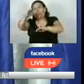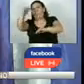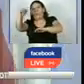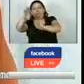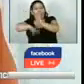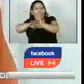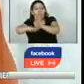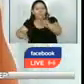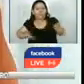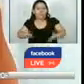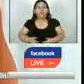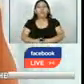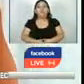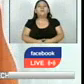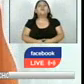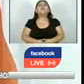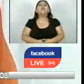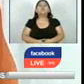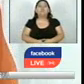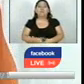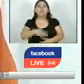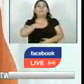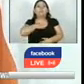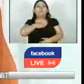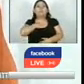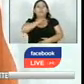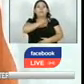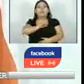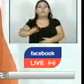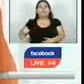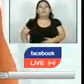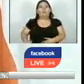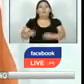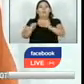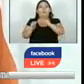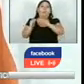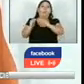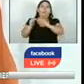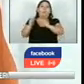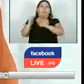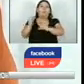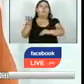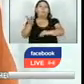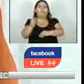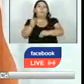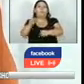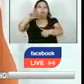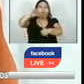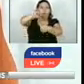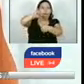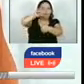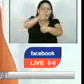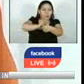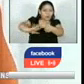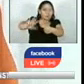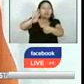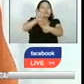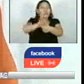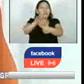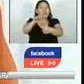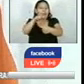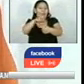materias primas. El Salvador va a registrar la segunda menor tasa de inversión total de la región SICA